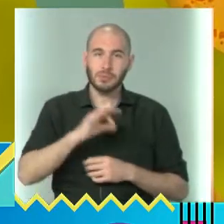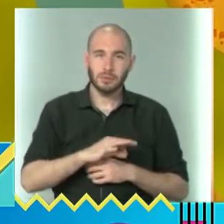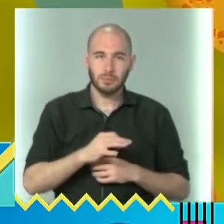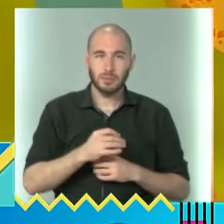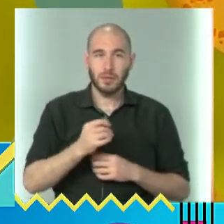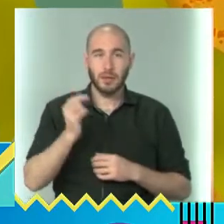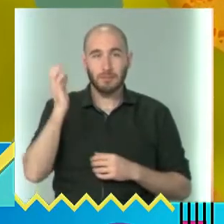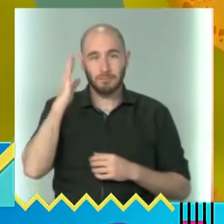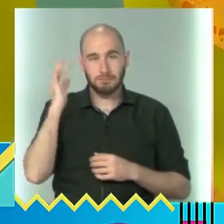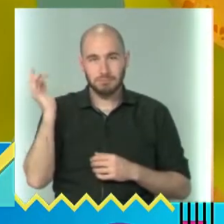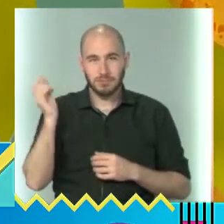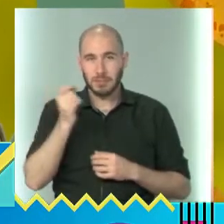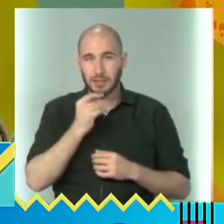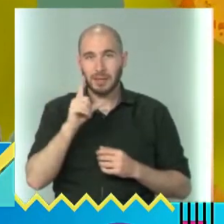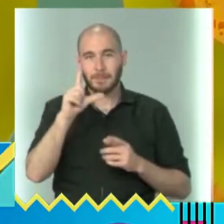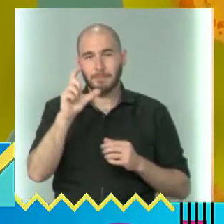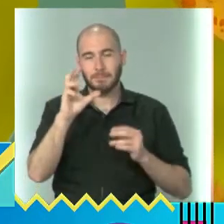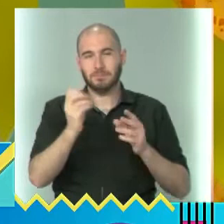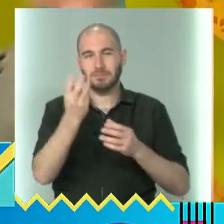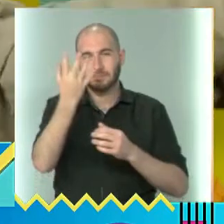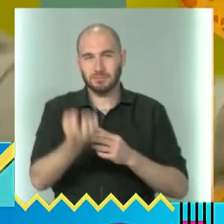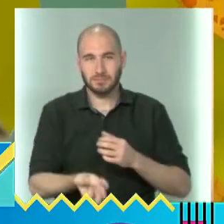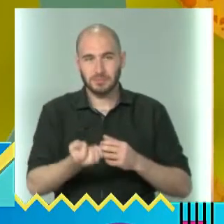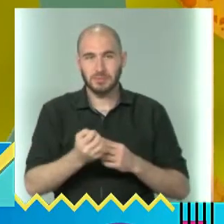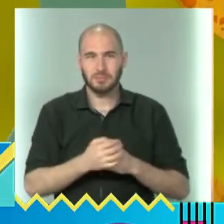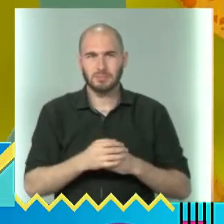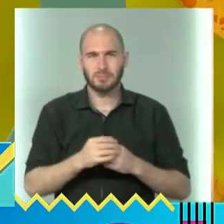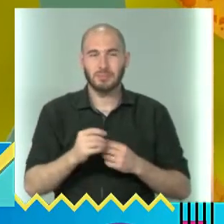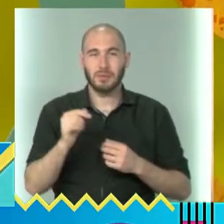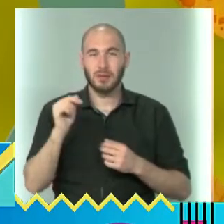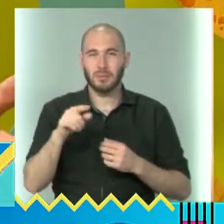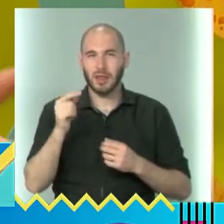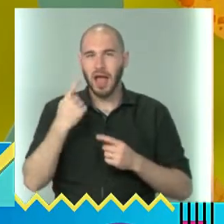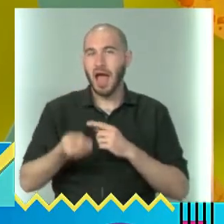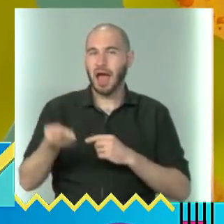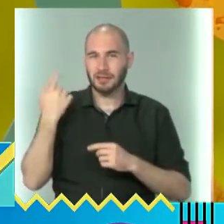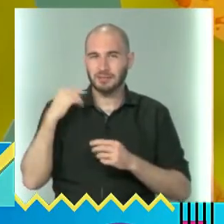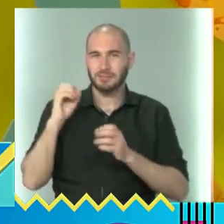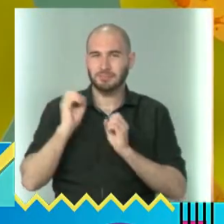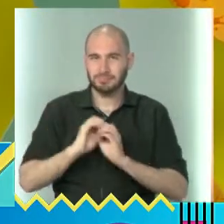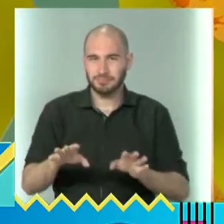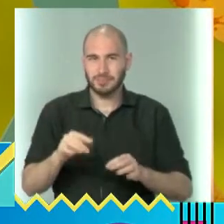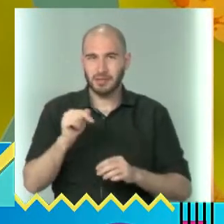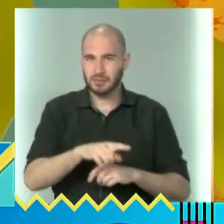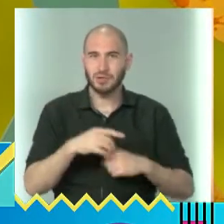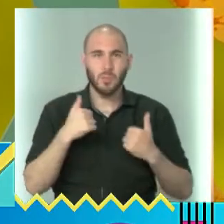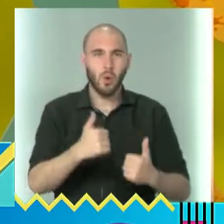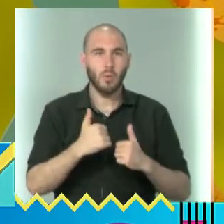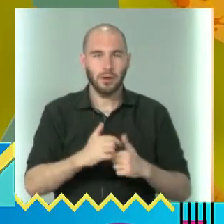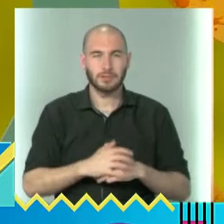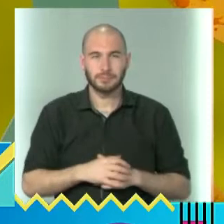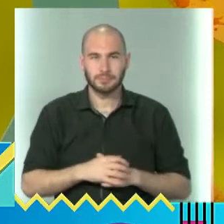un filósofo, bajar un archivo de un que está largando Byung Chul Han en Corea ayer. Y eso es maravilloso, sin